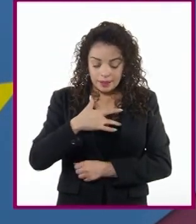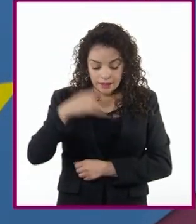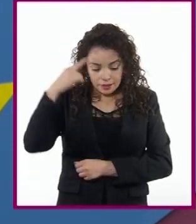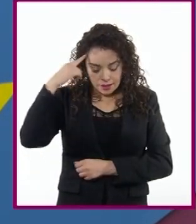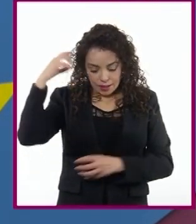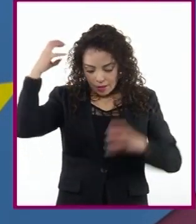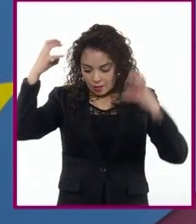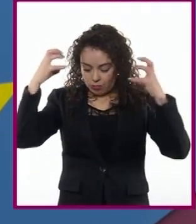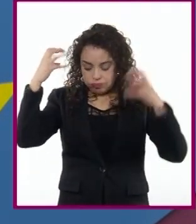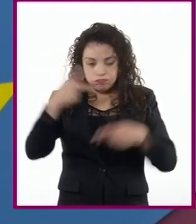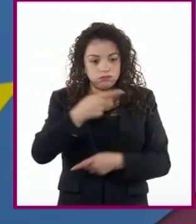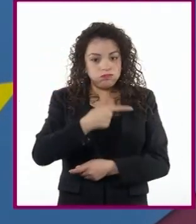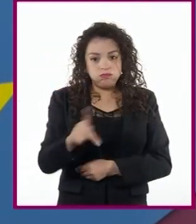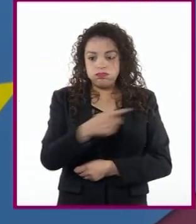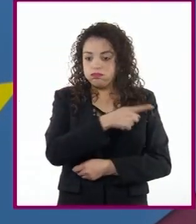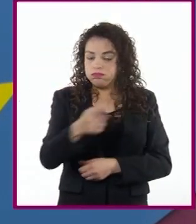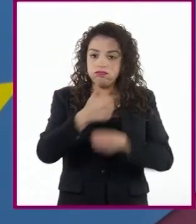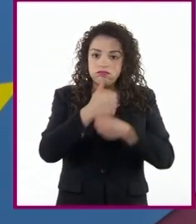de la humanidad.